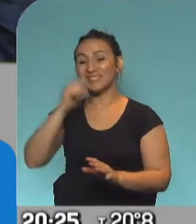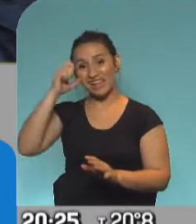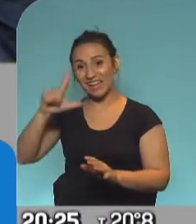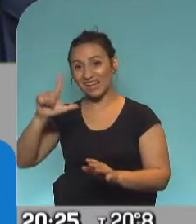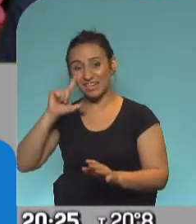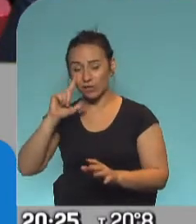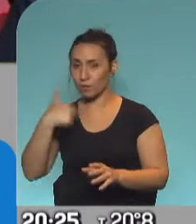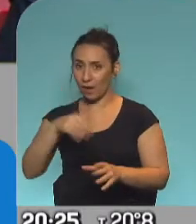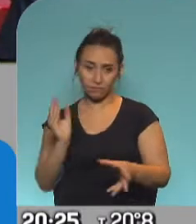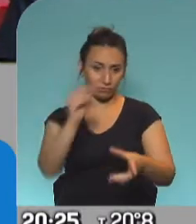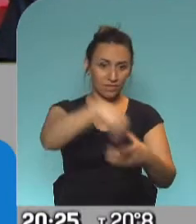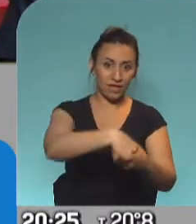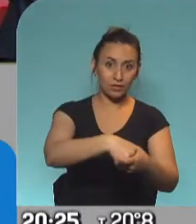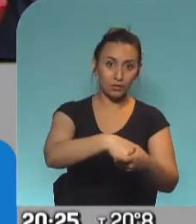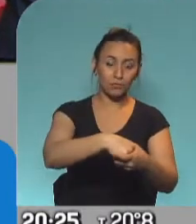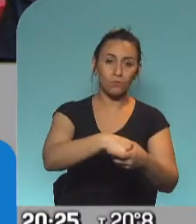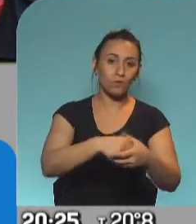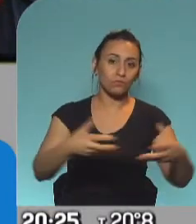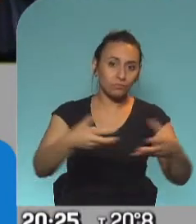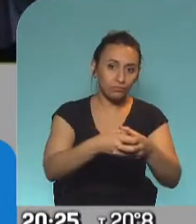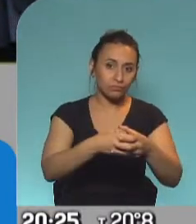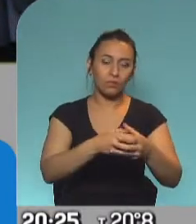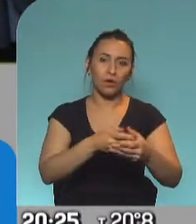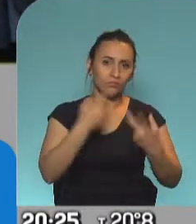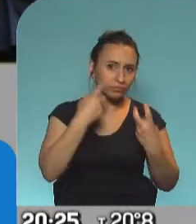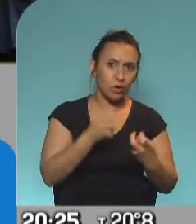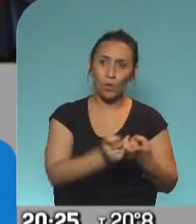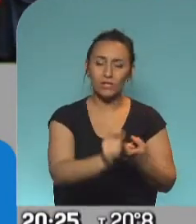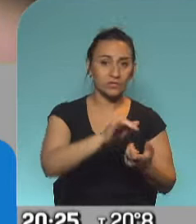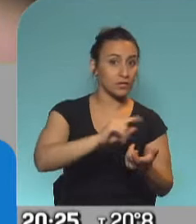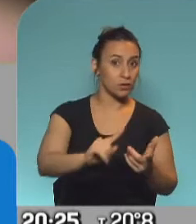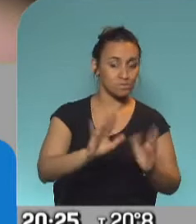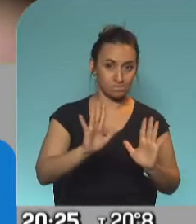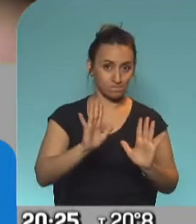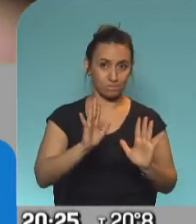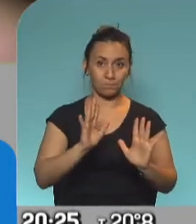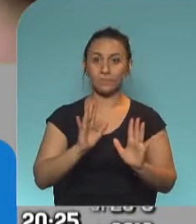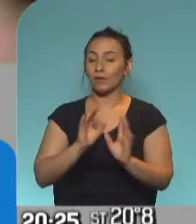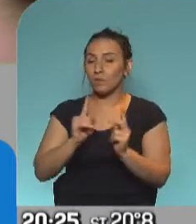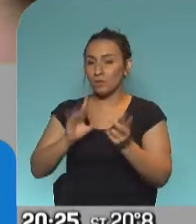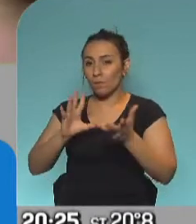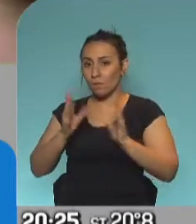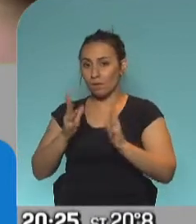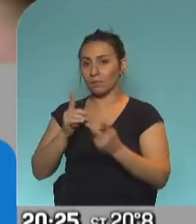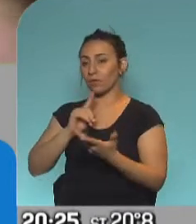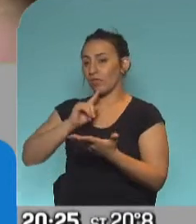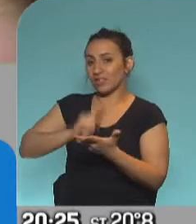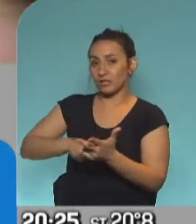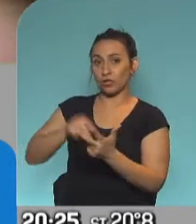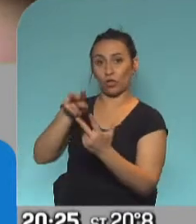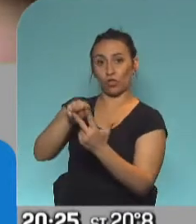no de ese proceso. Igualmente, con el mismo criterio que tomó con Bruglia y